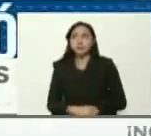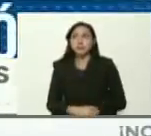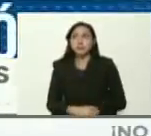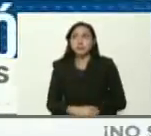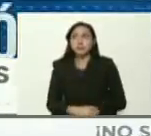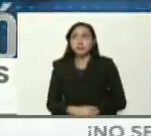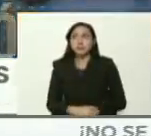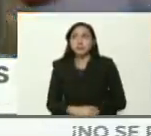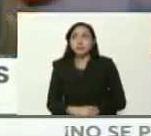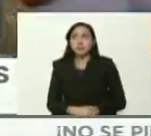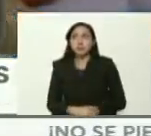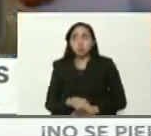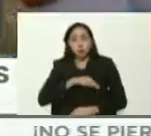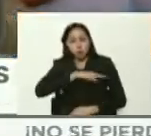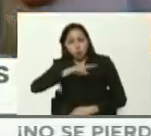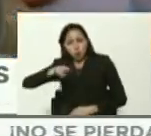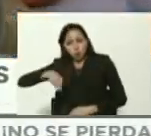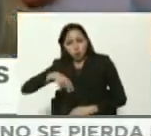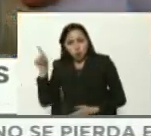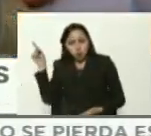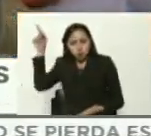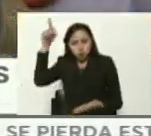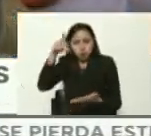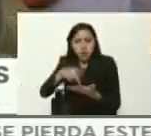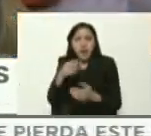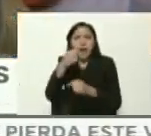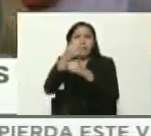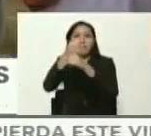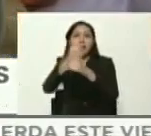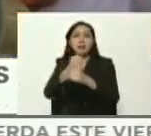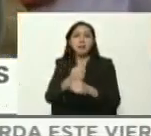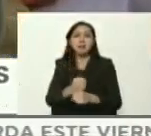Pues sí, presidente, aquí estamos en La Esperanza.